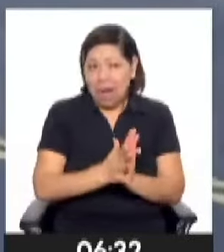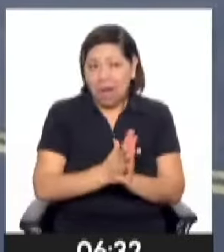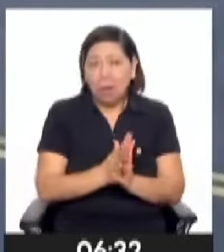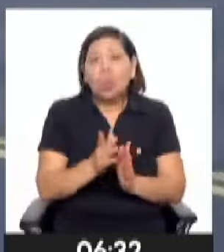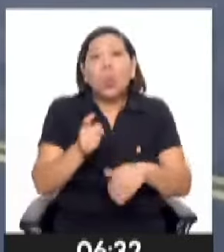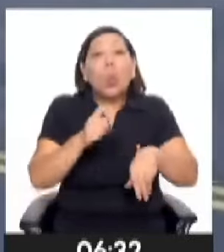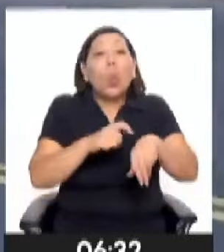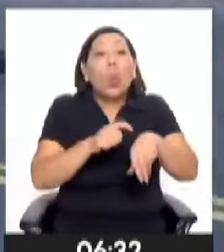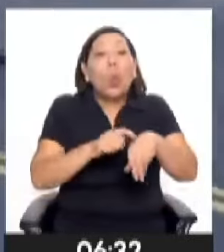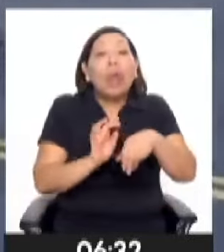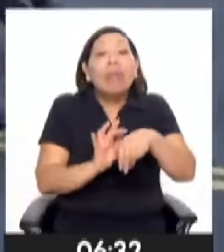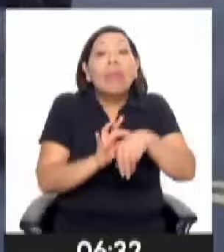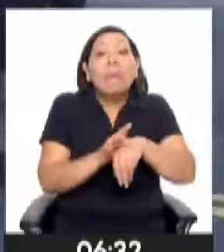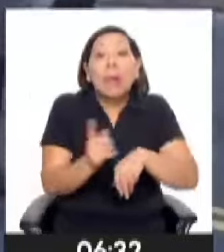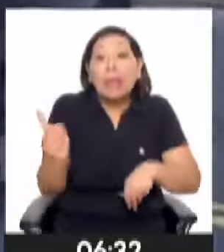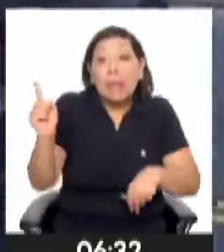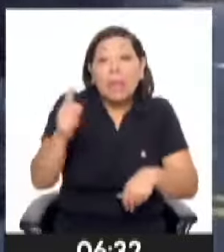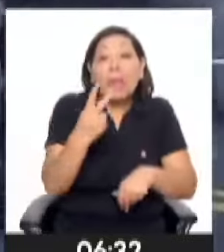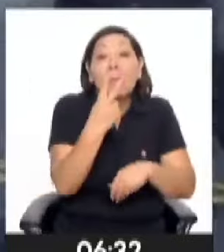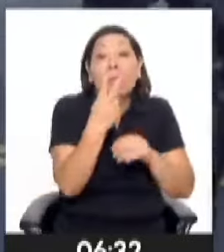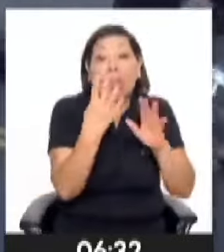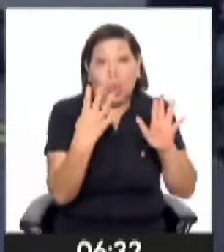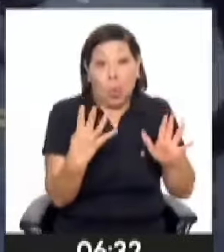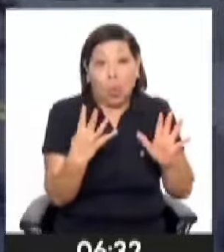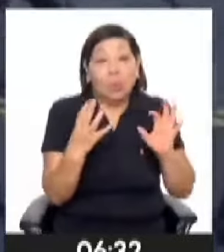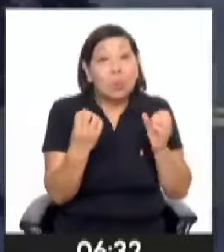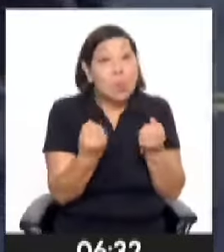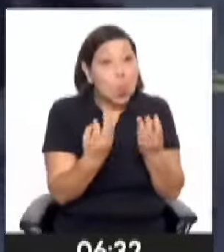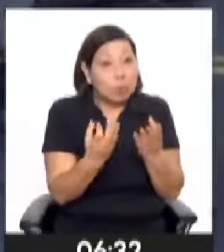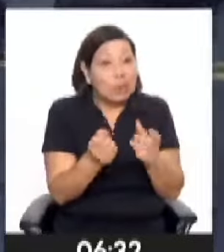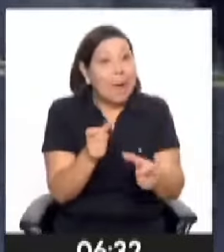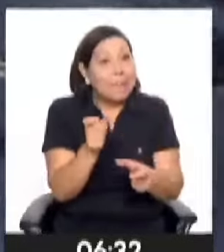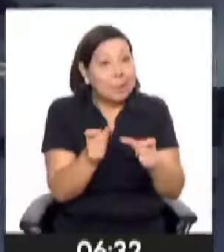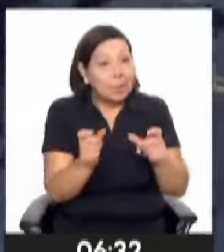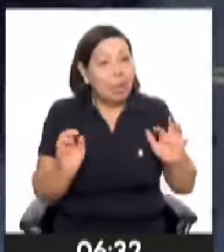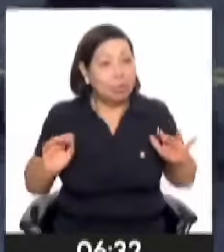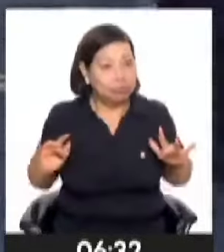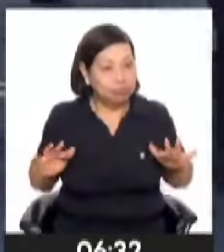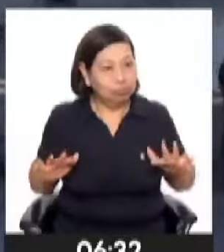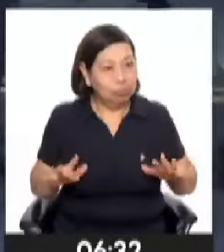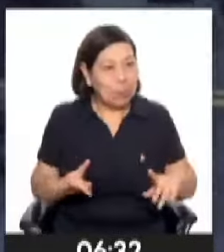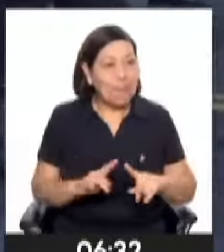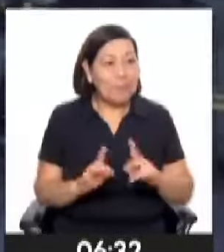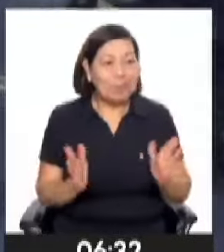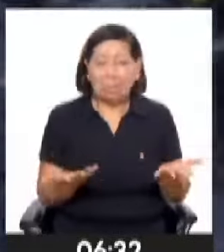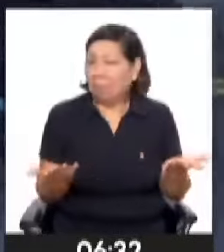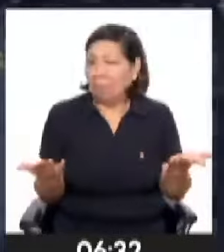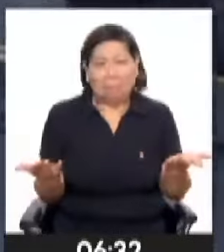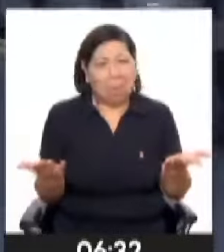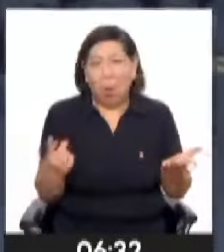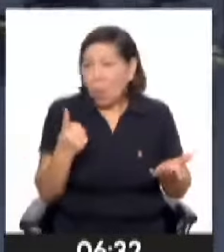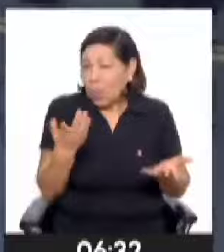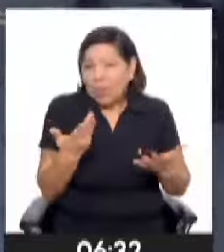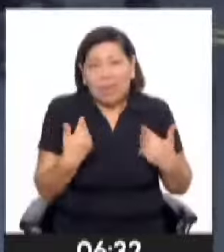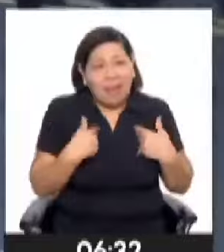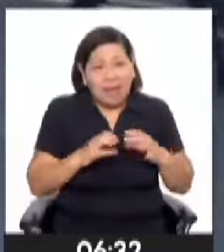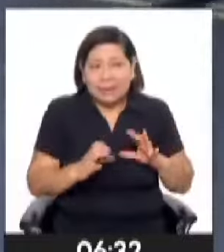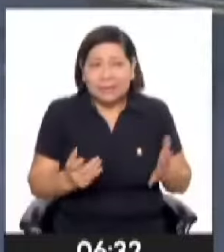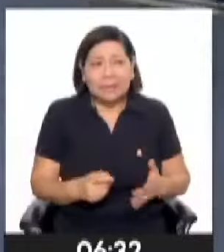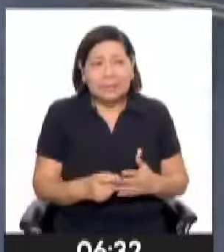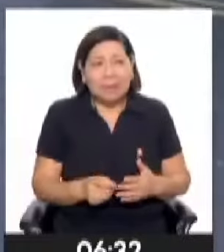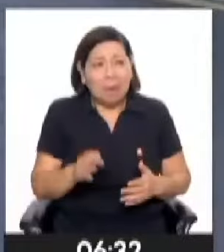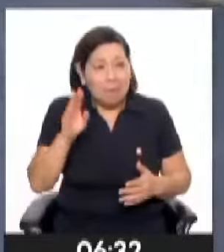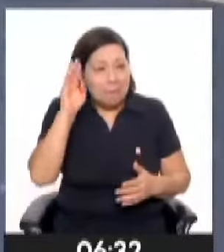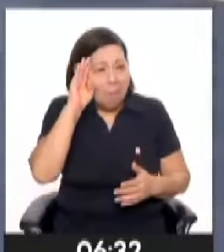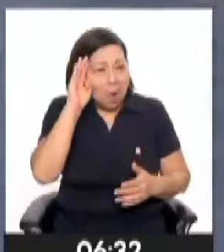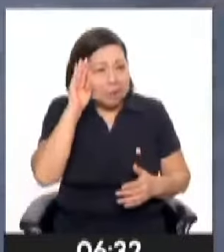venga temprano este sábado 29, porque estamos seguros va a haber bastante concurrencia, y nada más, eso es lo único que tiene que hacer. Mire, acá